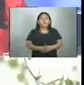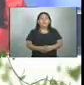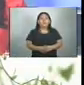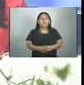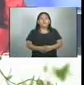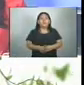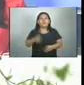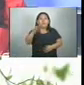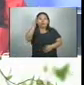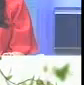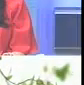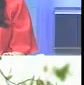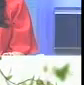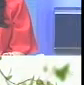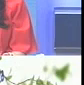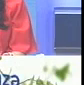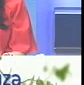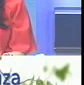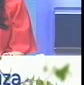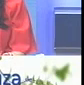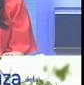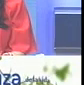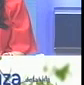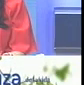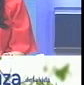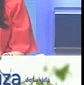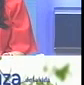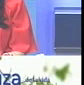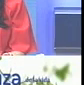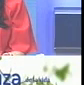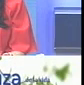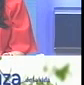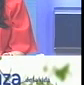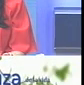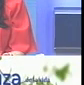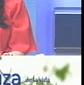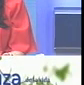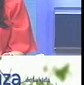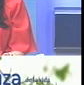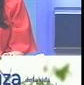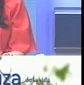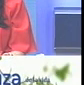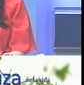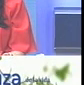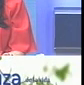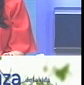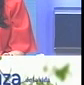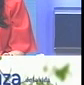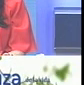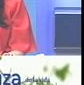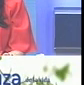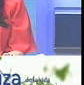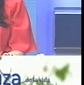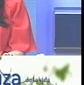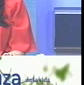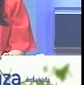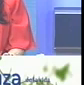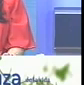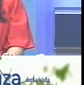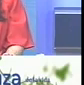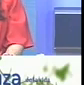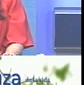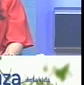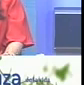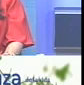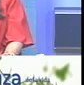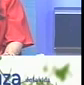Descubre el lado Benza de la vida, mantén tu piel hidratada y sin impurezas, prueba el nuevo jabón Benza. Ahora contarles que el